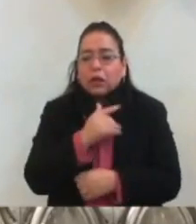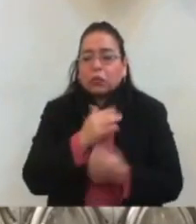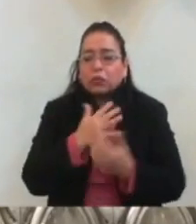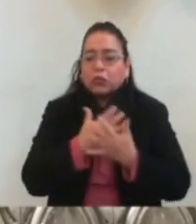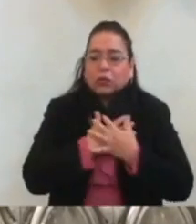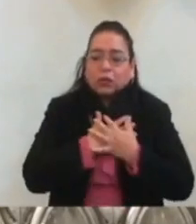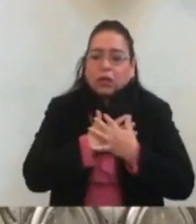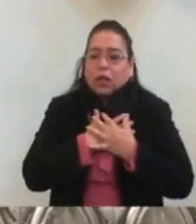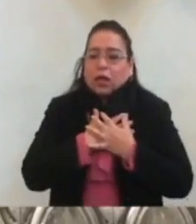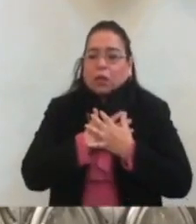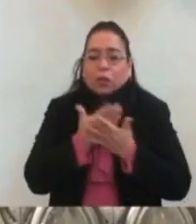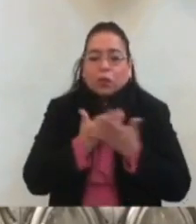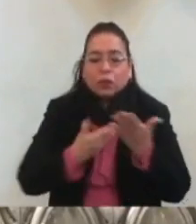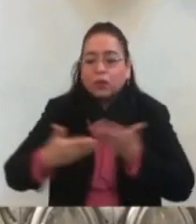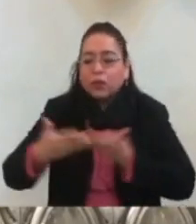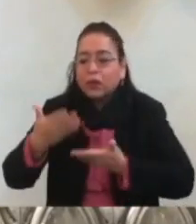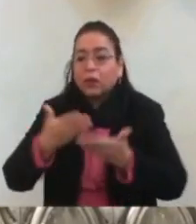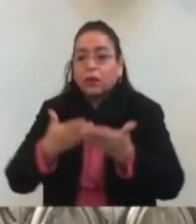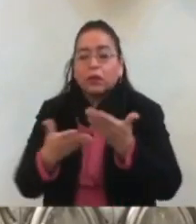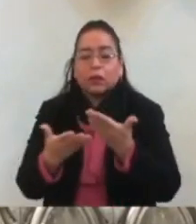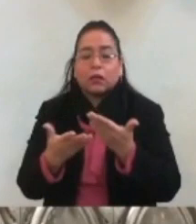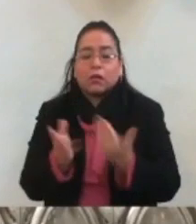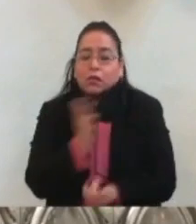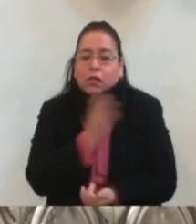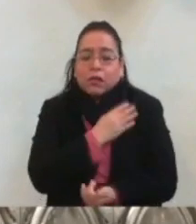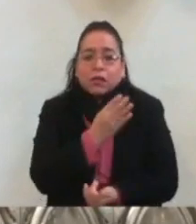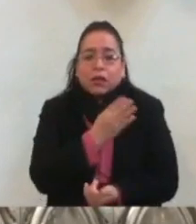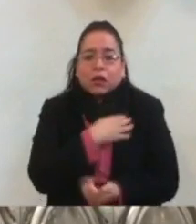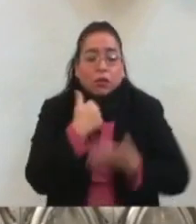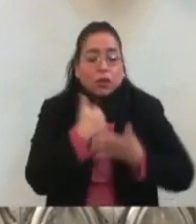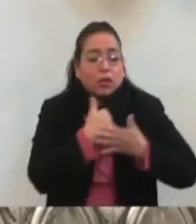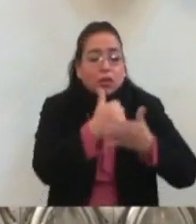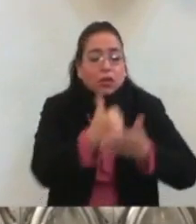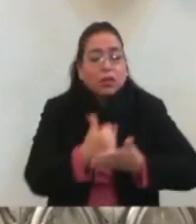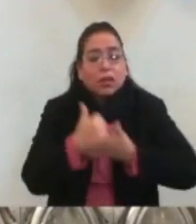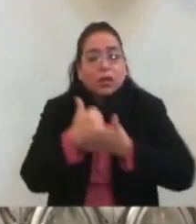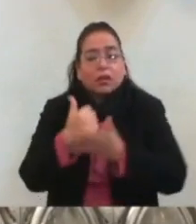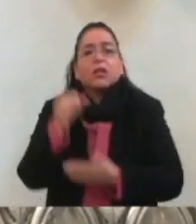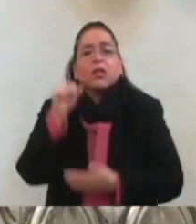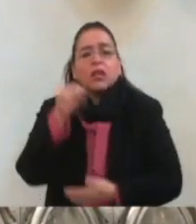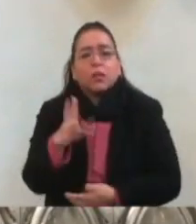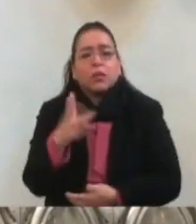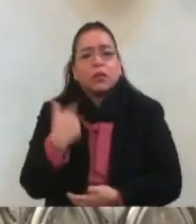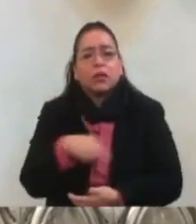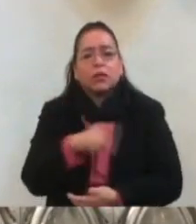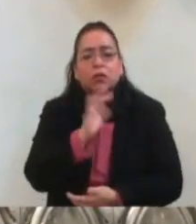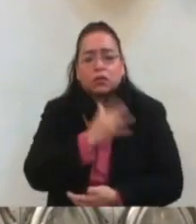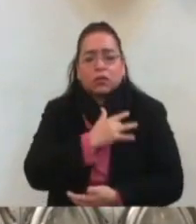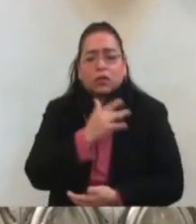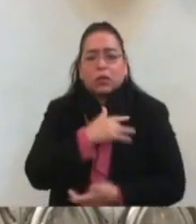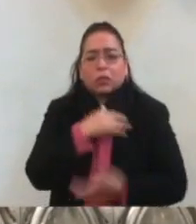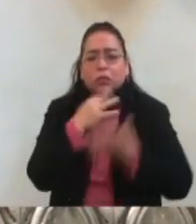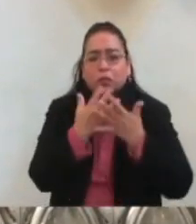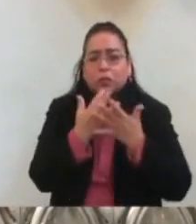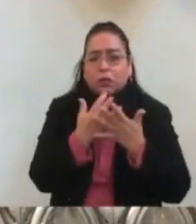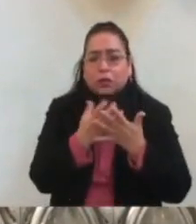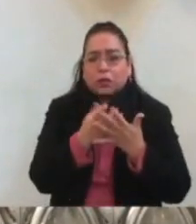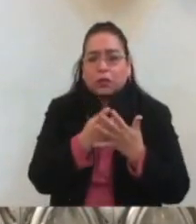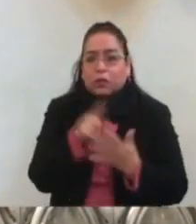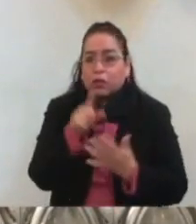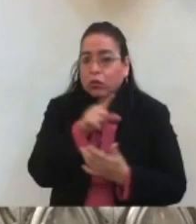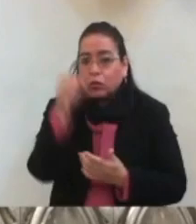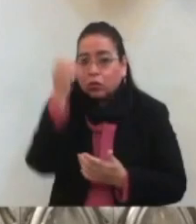corresponsabilidad de generosidad y de esperanza y no se olviden